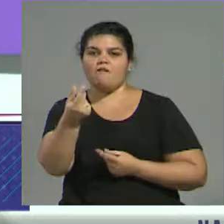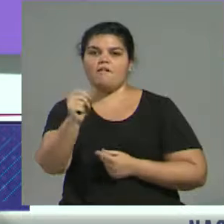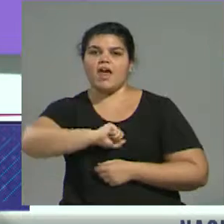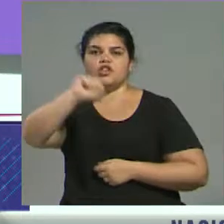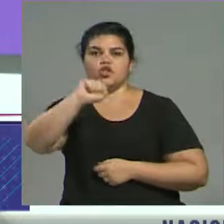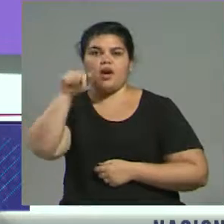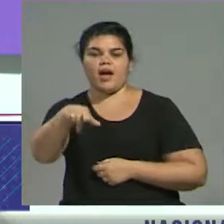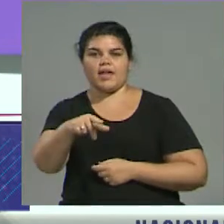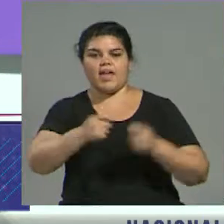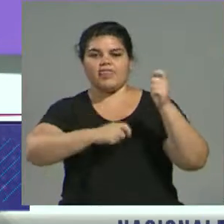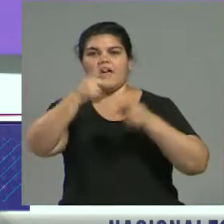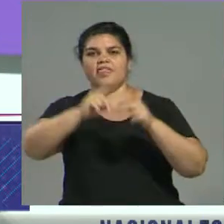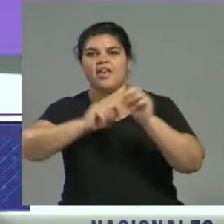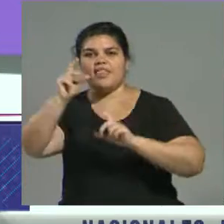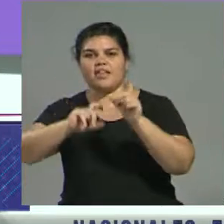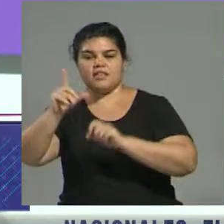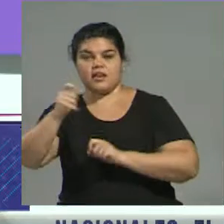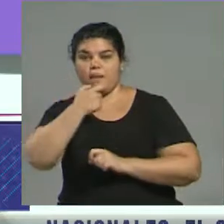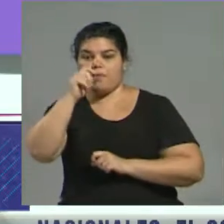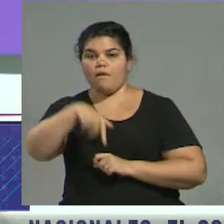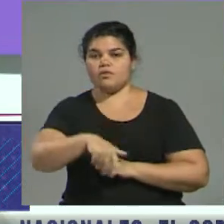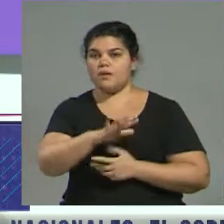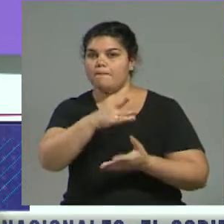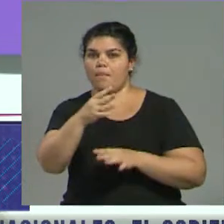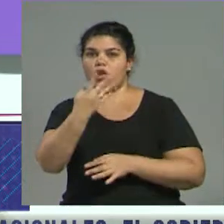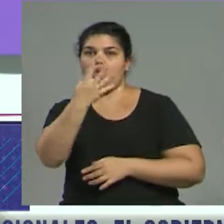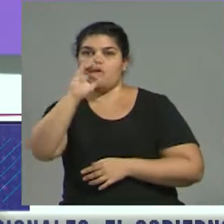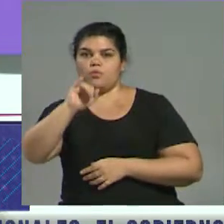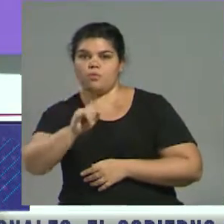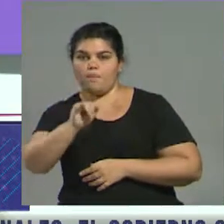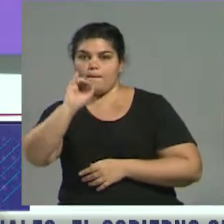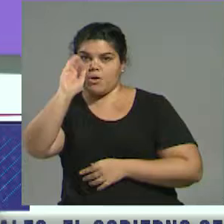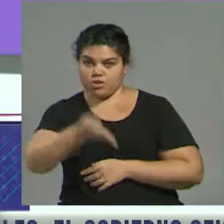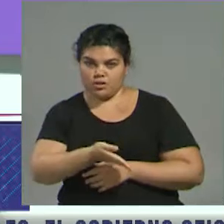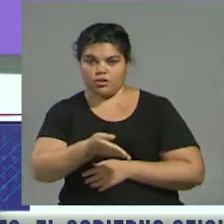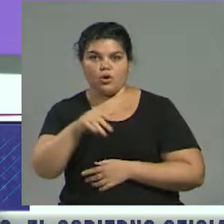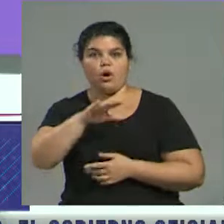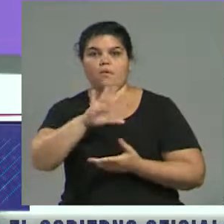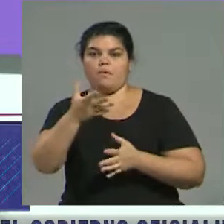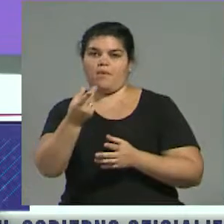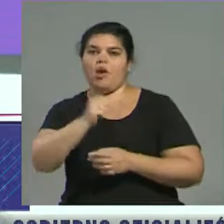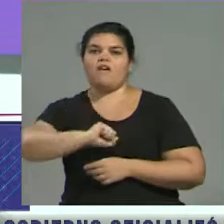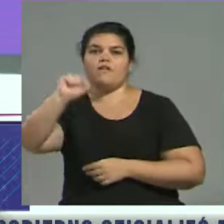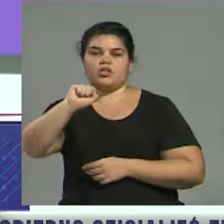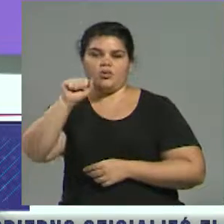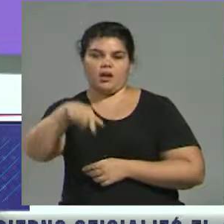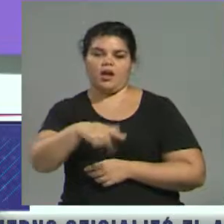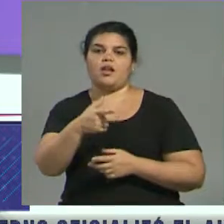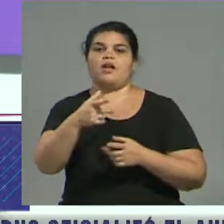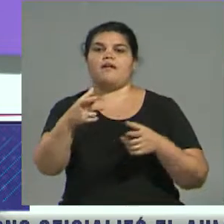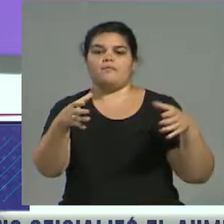de Estadísticas Provincial, de casi el 4%. Es cierto que enero es un mes estacional, donde tenemos turismo, donde